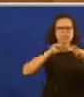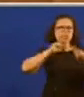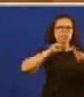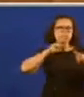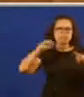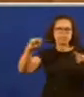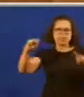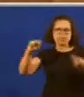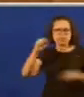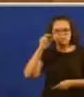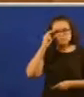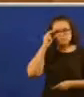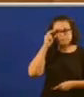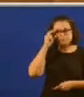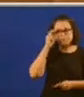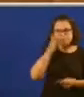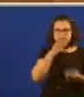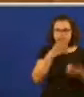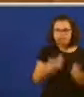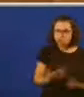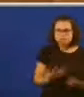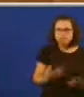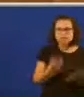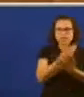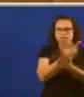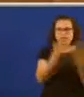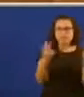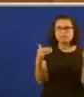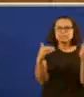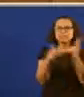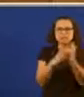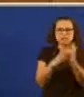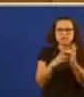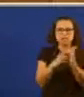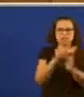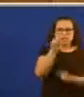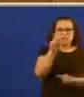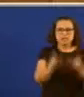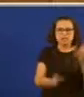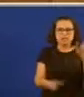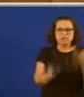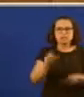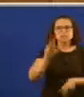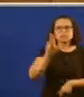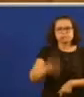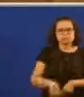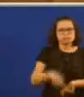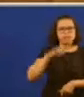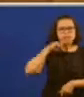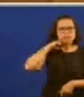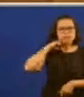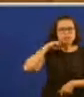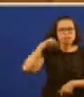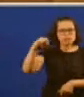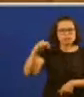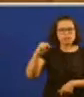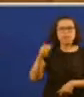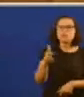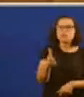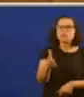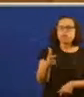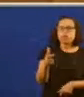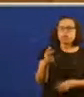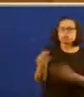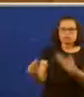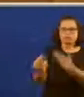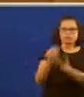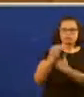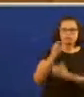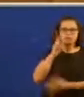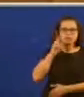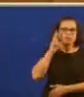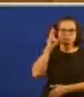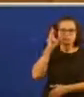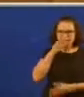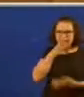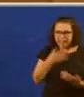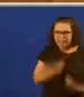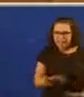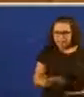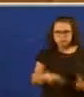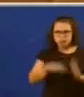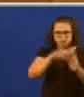Hai neste momento 17.000 persoas dependentes que teñen dereito a esa prestación e que están